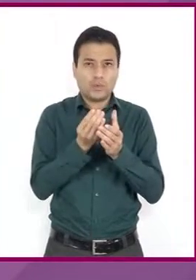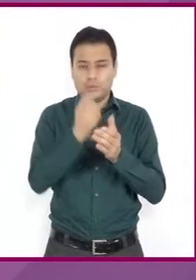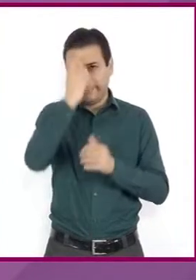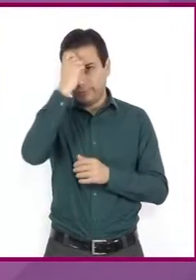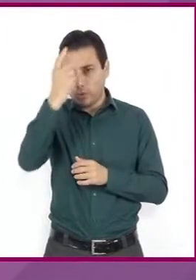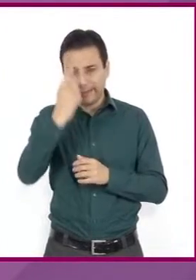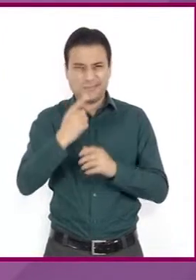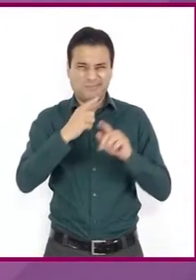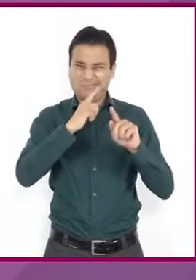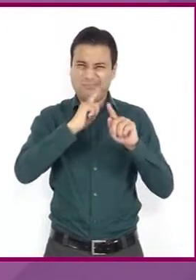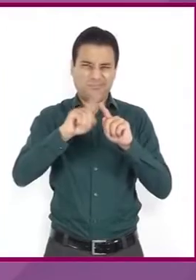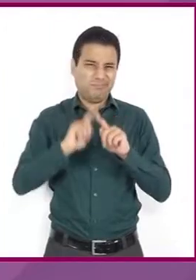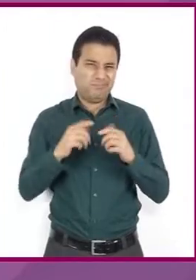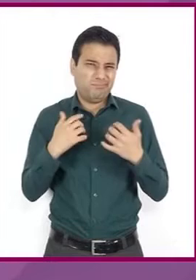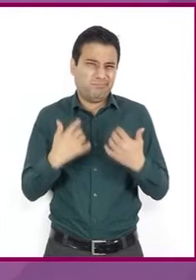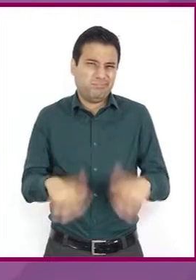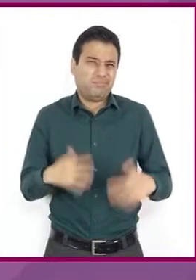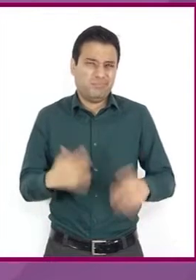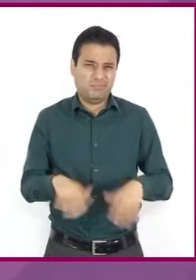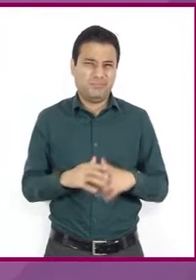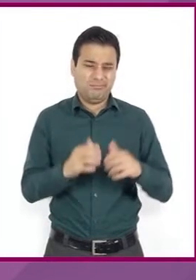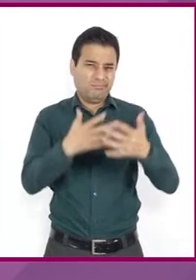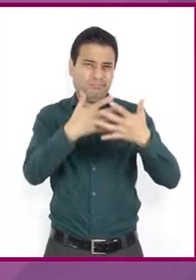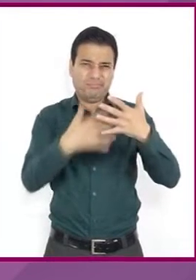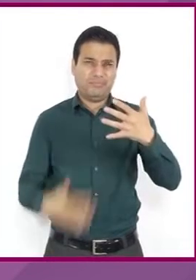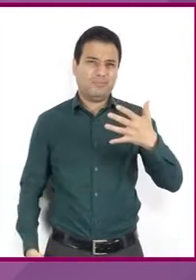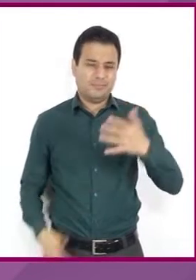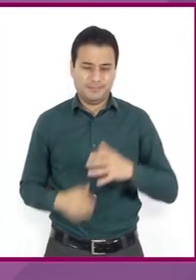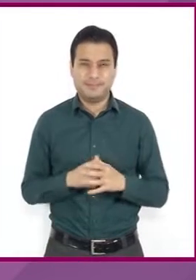Es un mundo amplísimo.